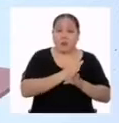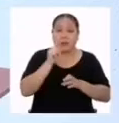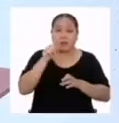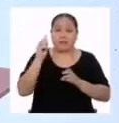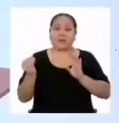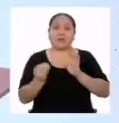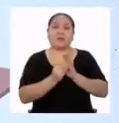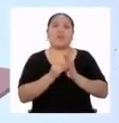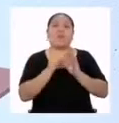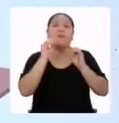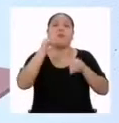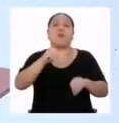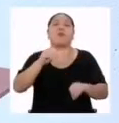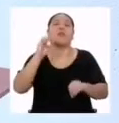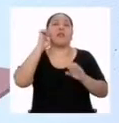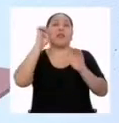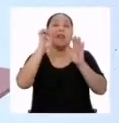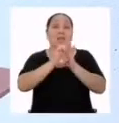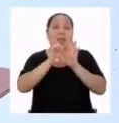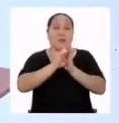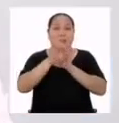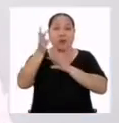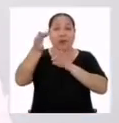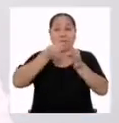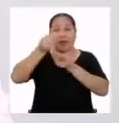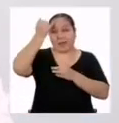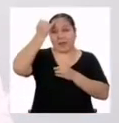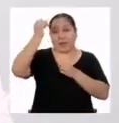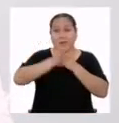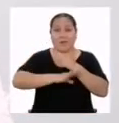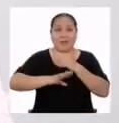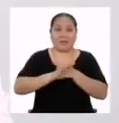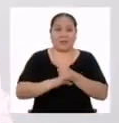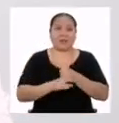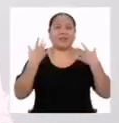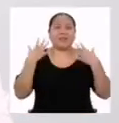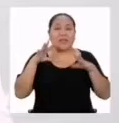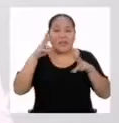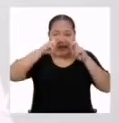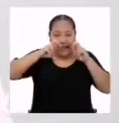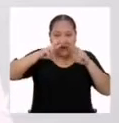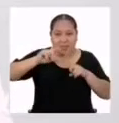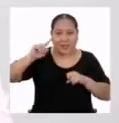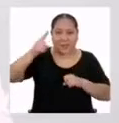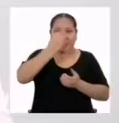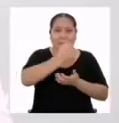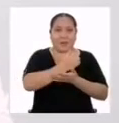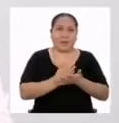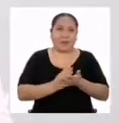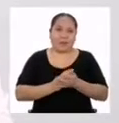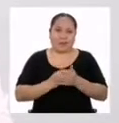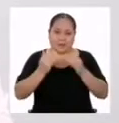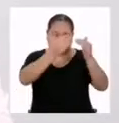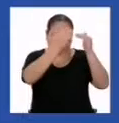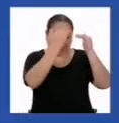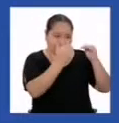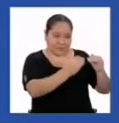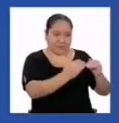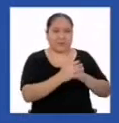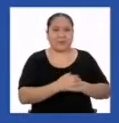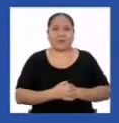de ejemplificación para explicar la idea principal. Ya tenemos analizado el primer párrafo. Pasemos al